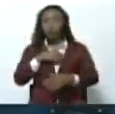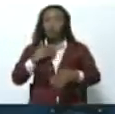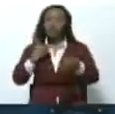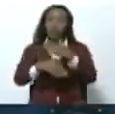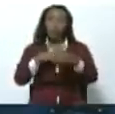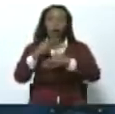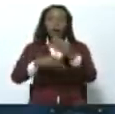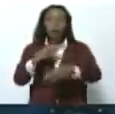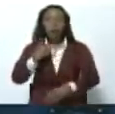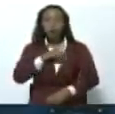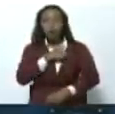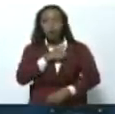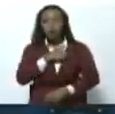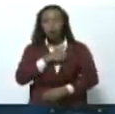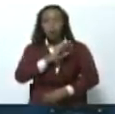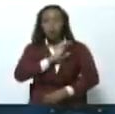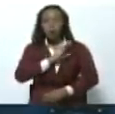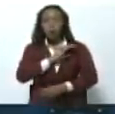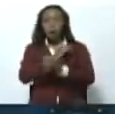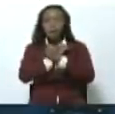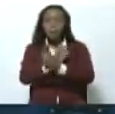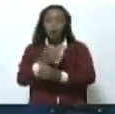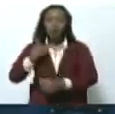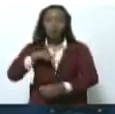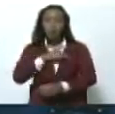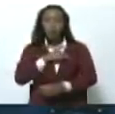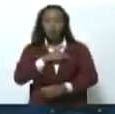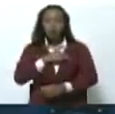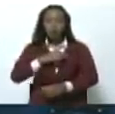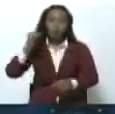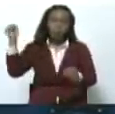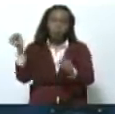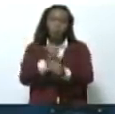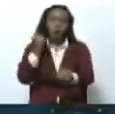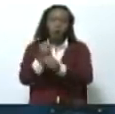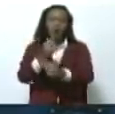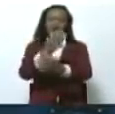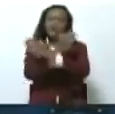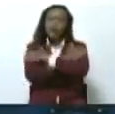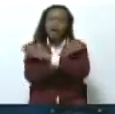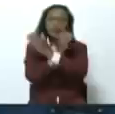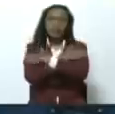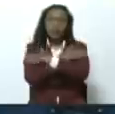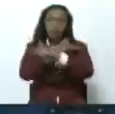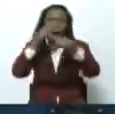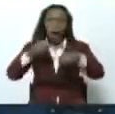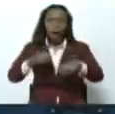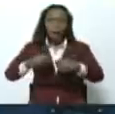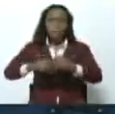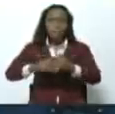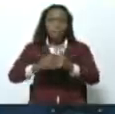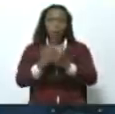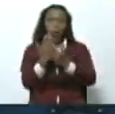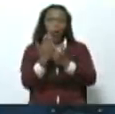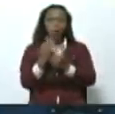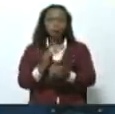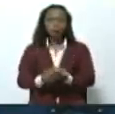garantizar con nuestro amor y con nuestro trabajo. Felicito en esta madrugada.